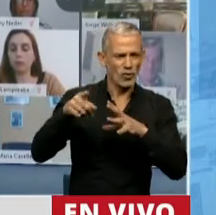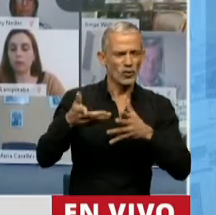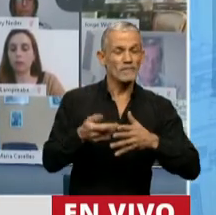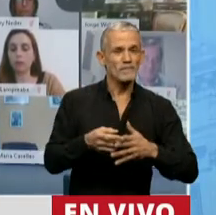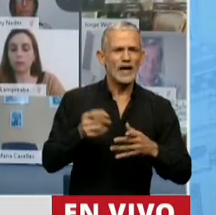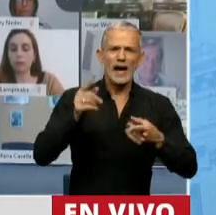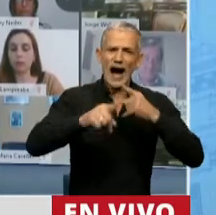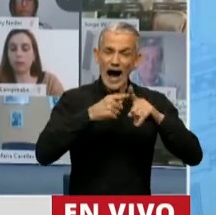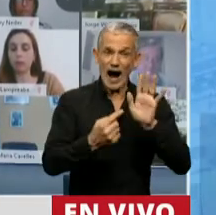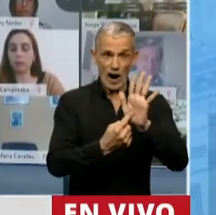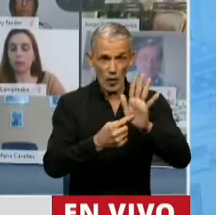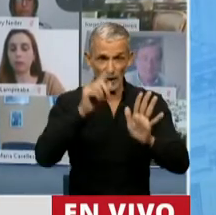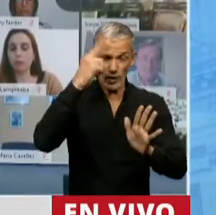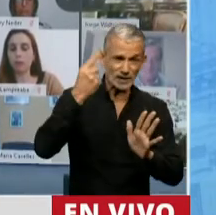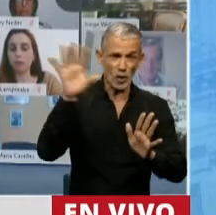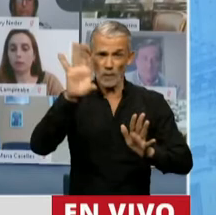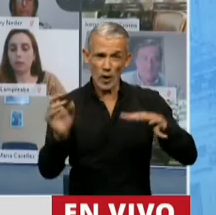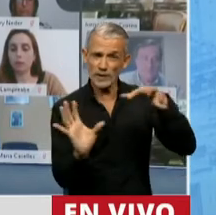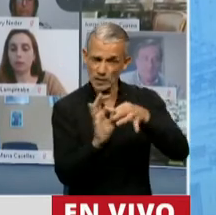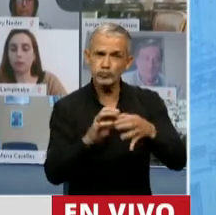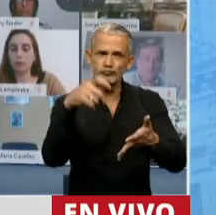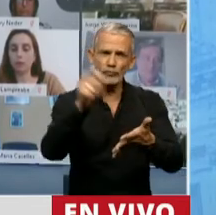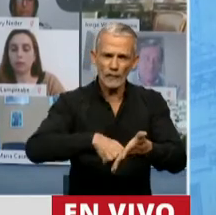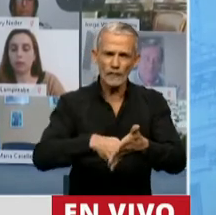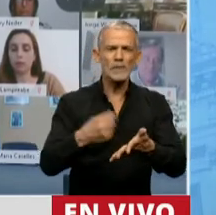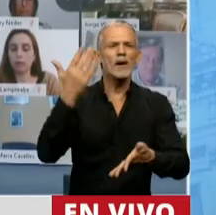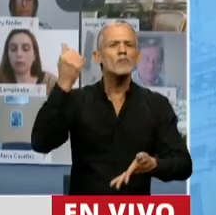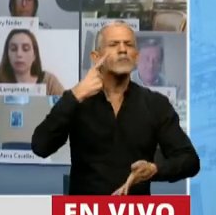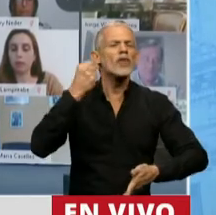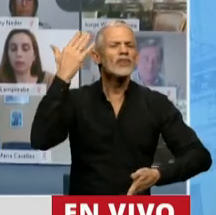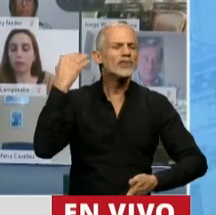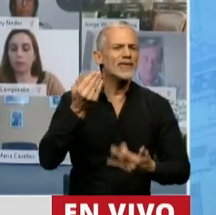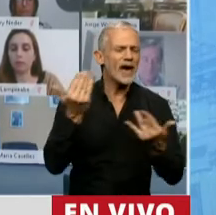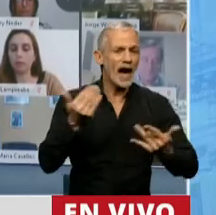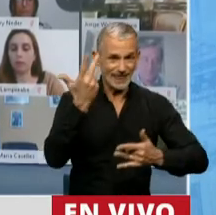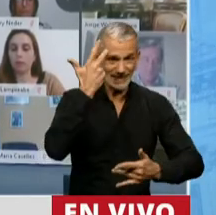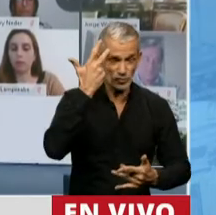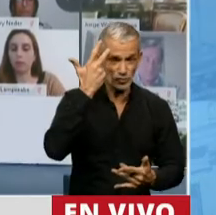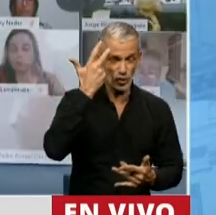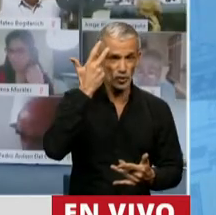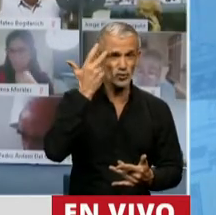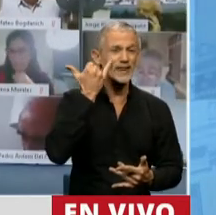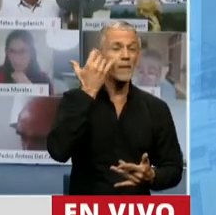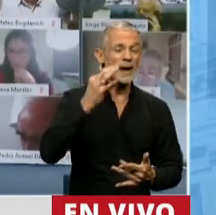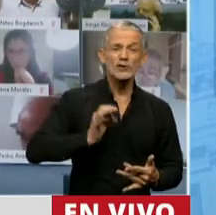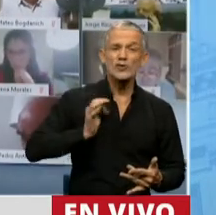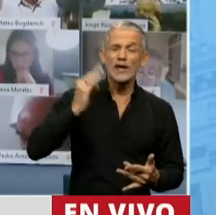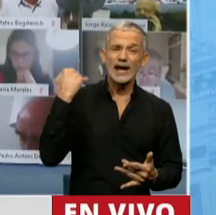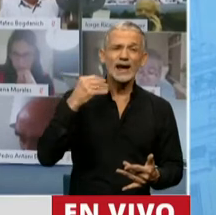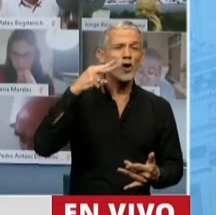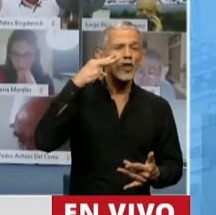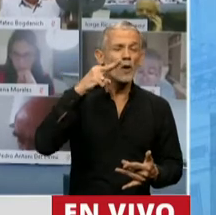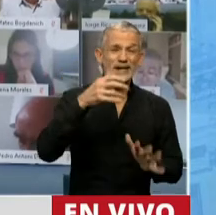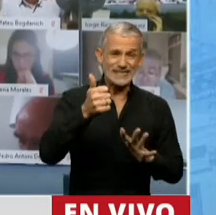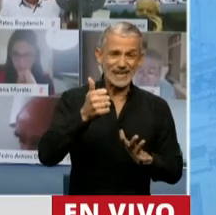el acuerdo Nación-Provincias, suscrito el día 18 del mes de mayo del año